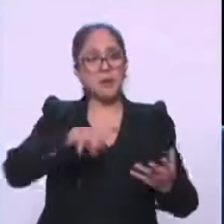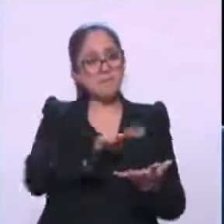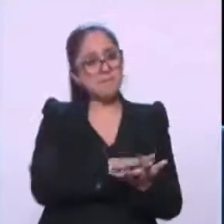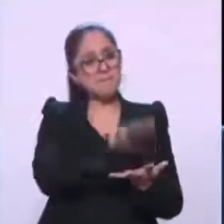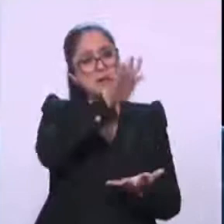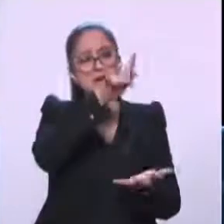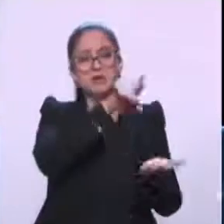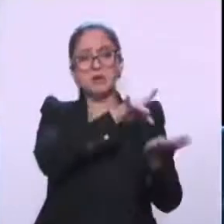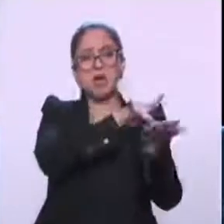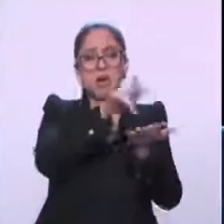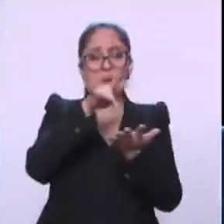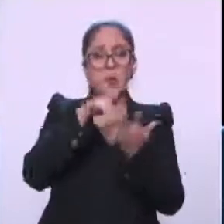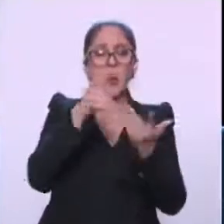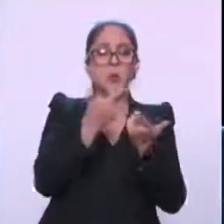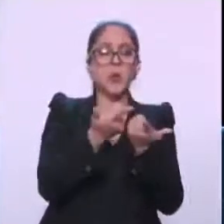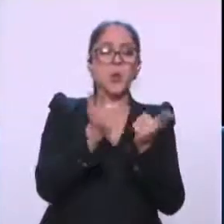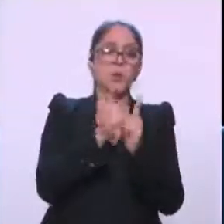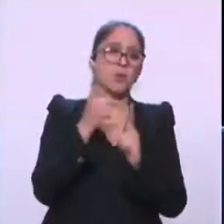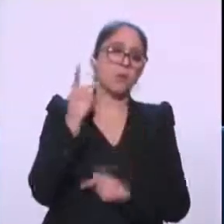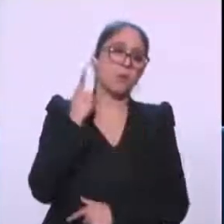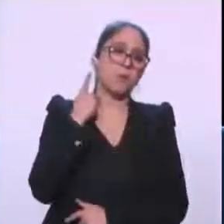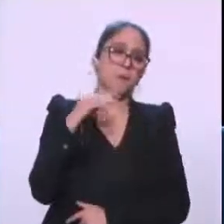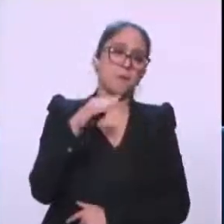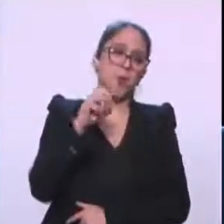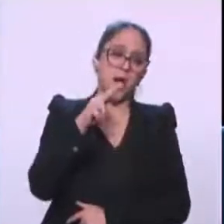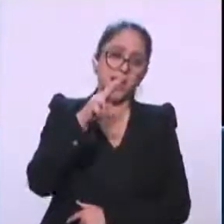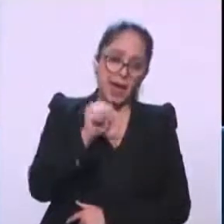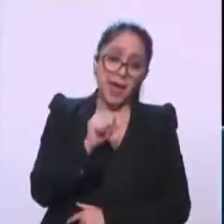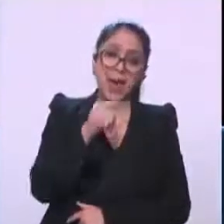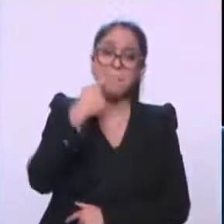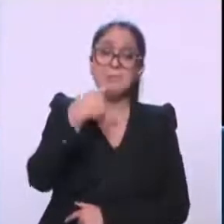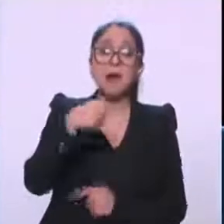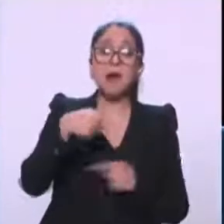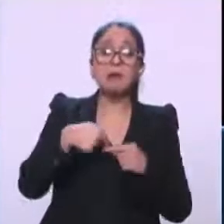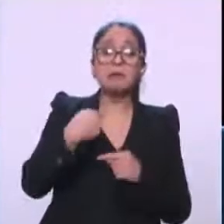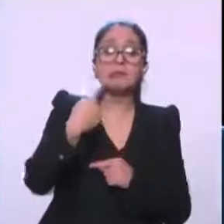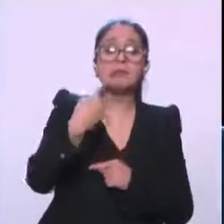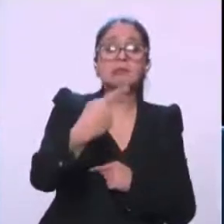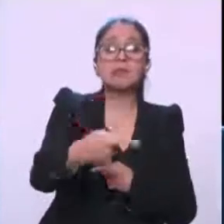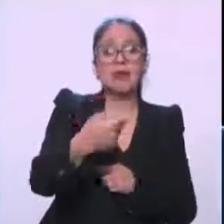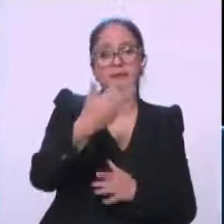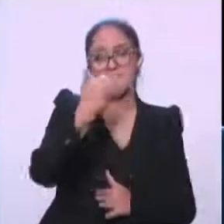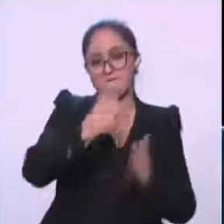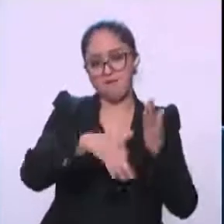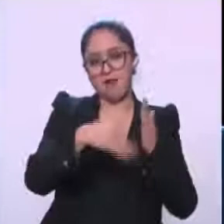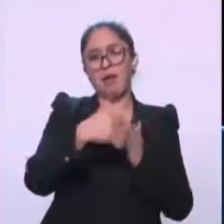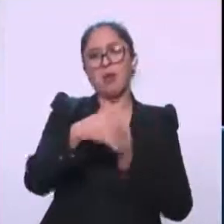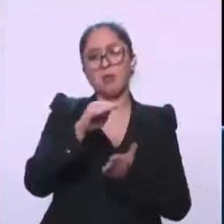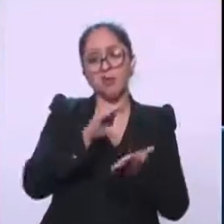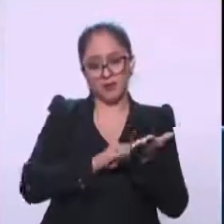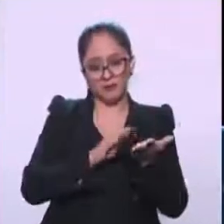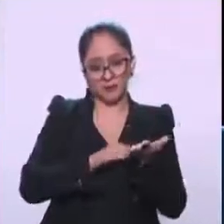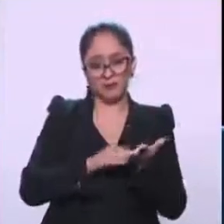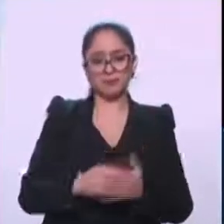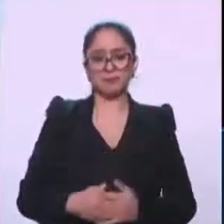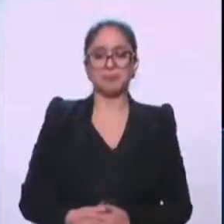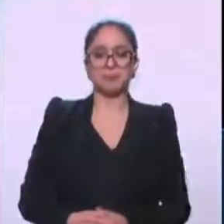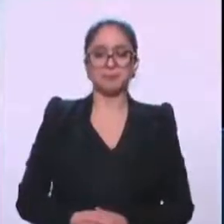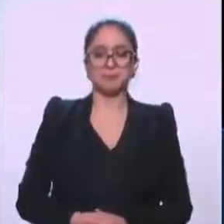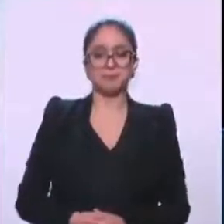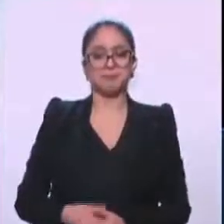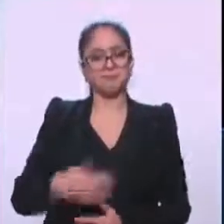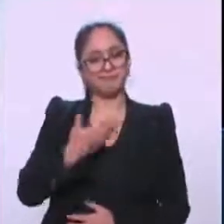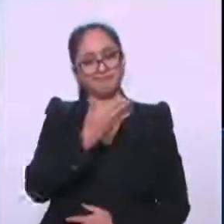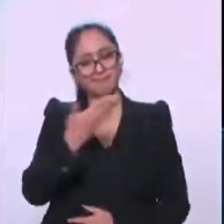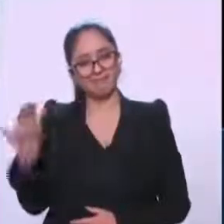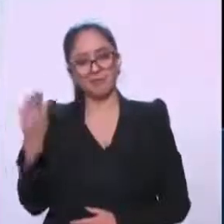intención de voto, todavía unas elecciones lejanas. Juan, ¿cómo estás, Azul? Un gusto. Mire, yo creo que vamos a una